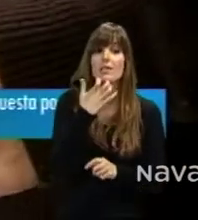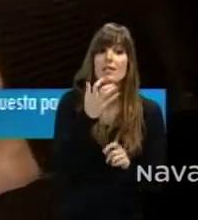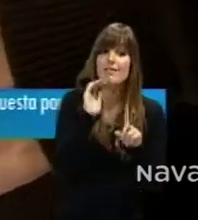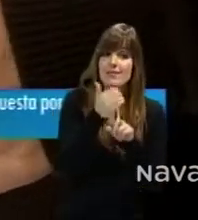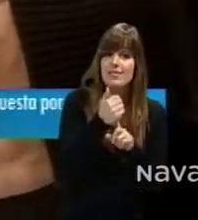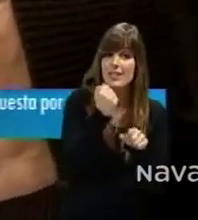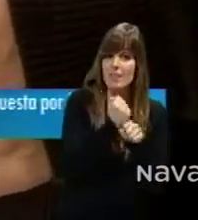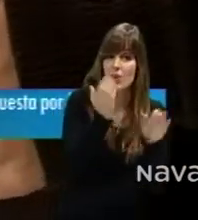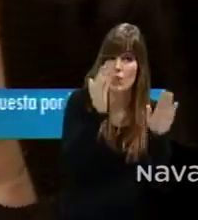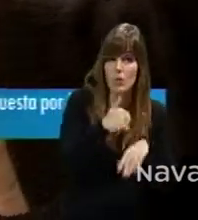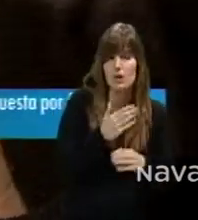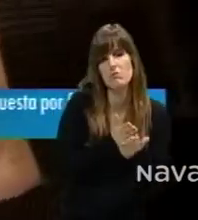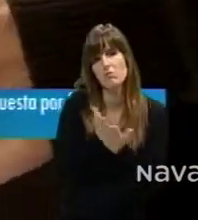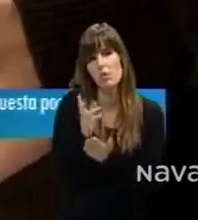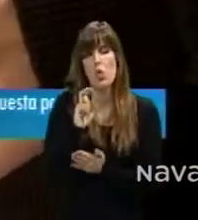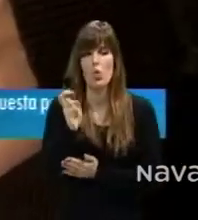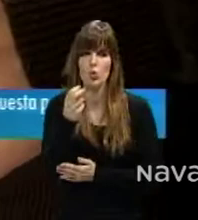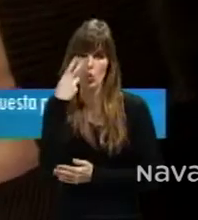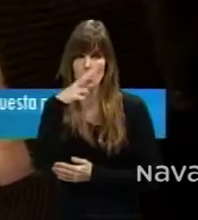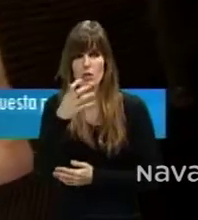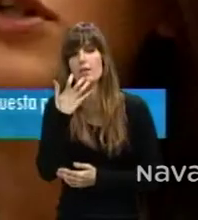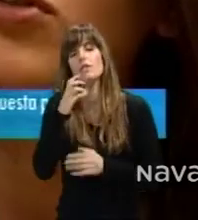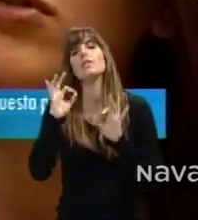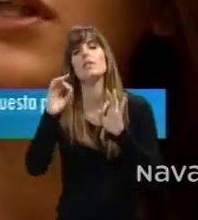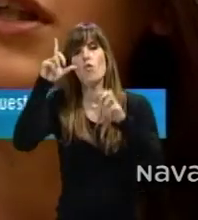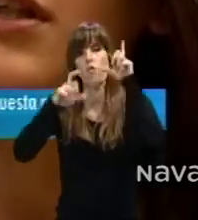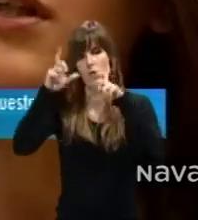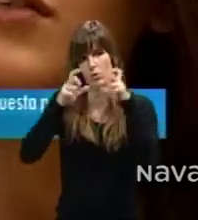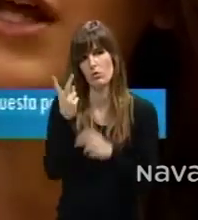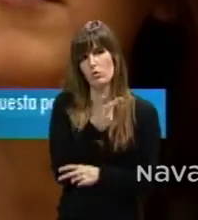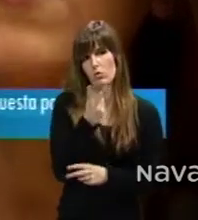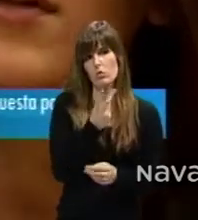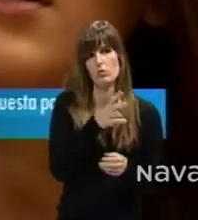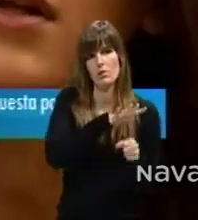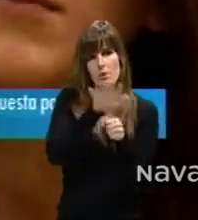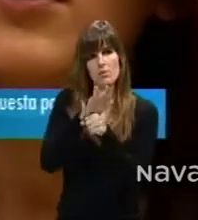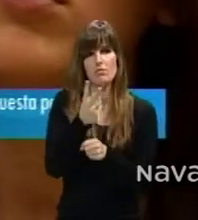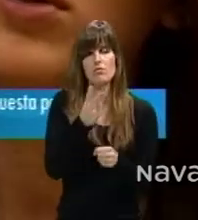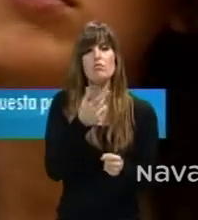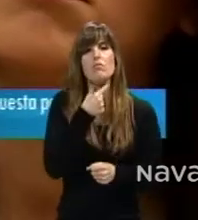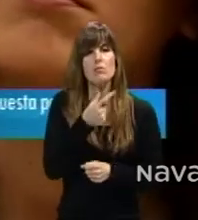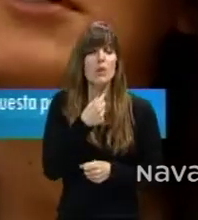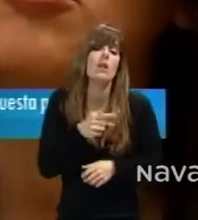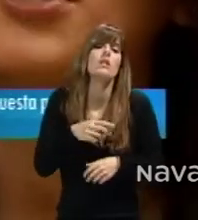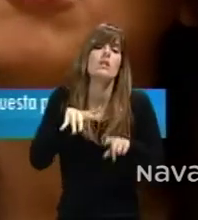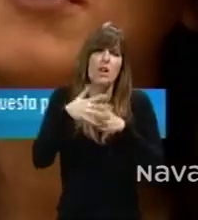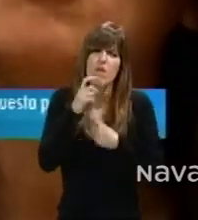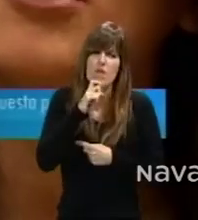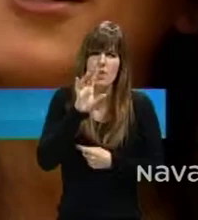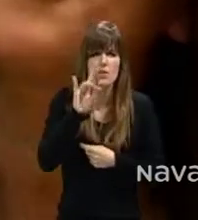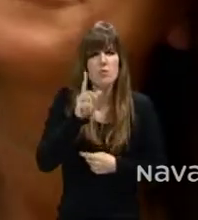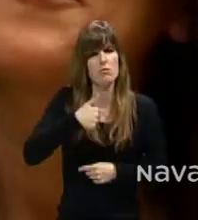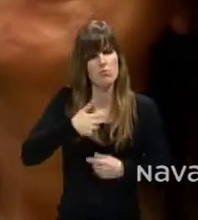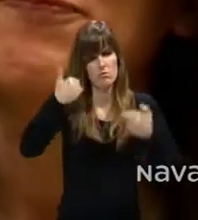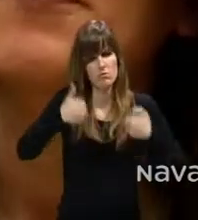pues tampoco me importaría especializarme en fotografía. Pienso que está difícil, pero bueno, para eso estamos, para